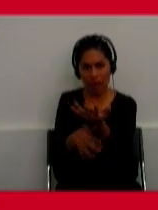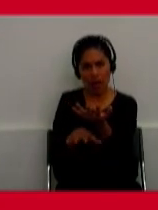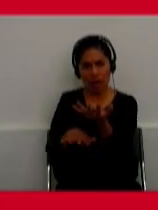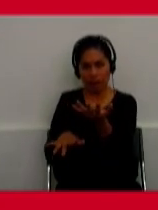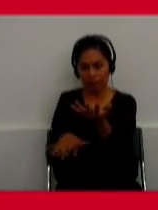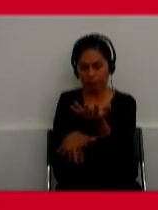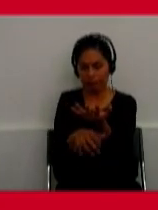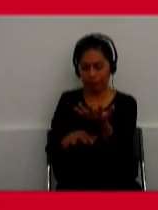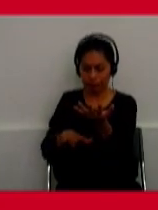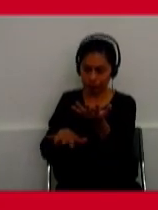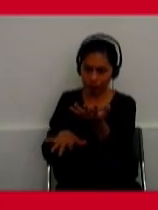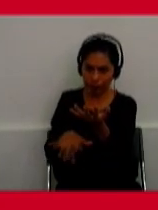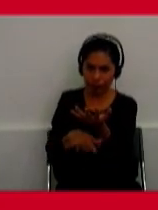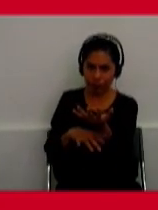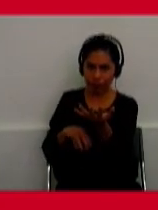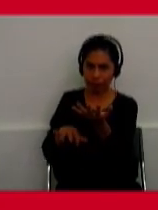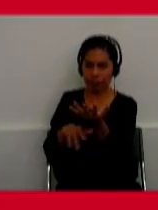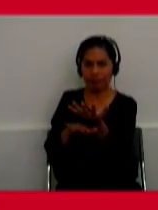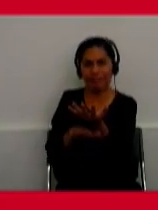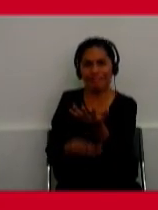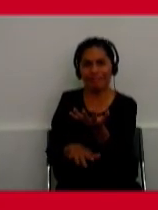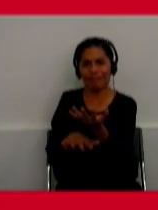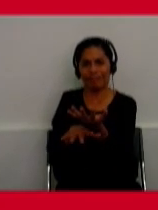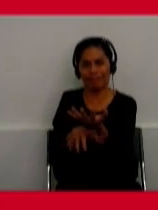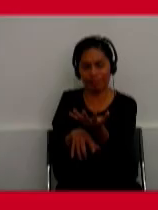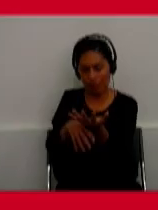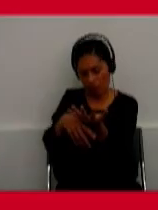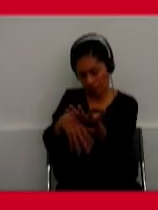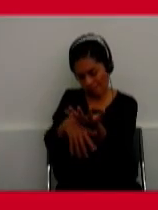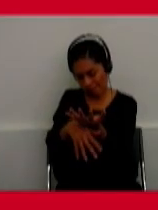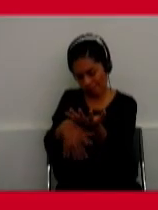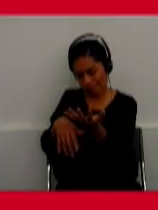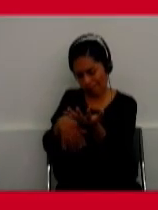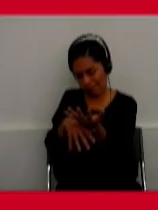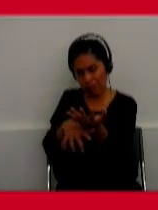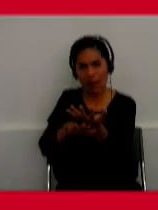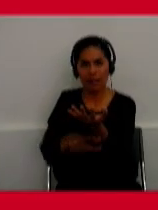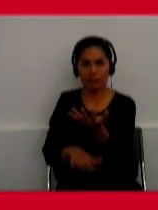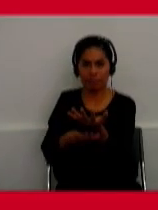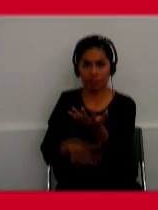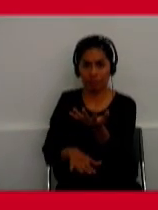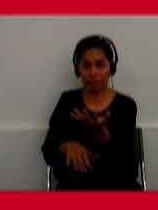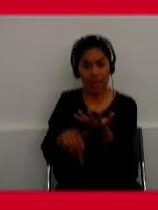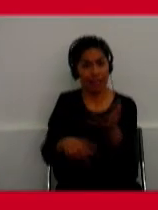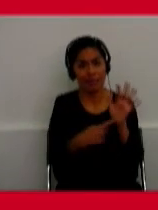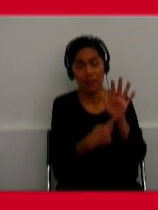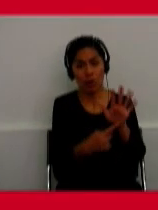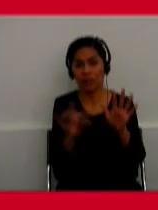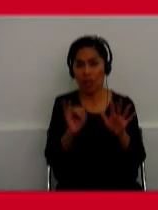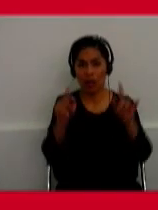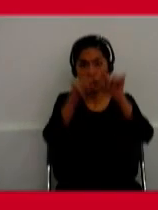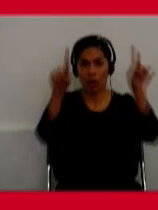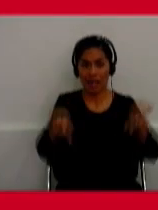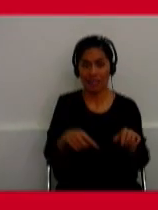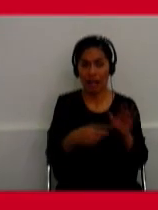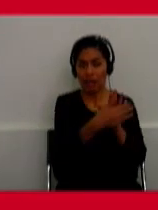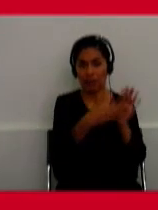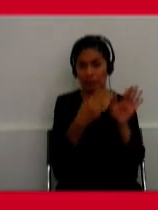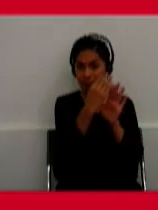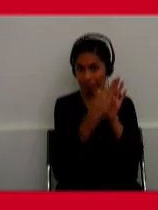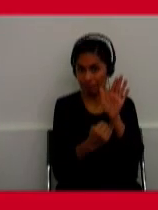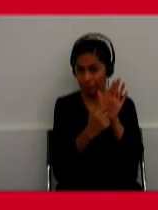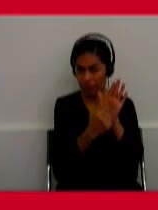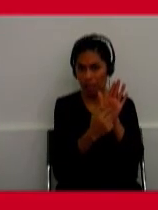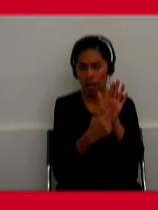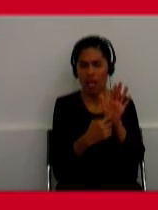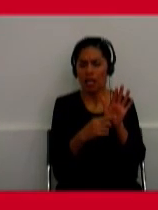¿no? Bueno, aquí se muestra un poco lo que ya hemos ido mostrando anteriormente, que son las tablas de cómo se